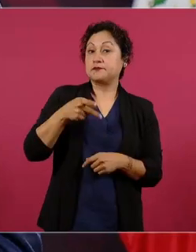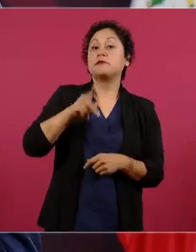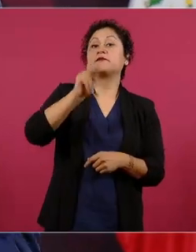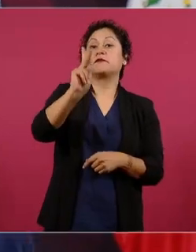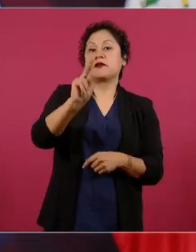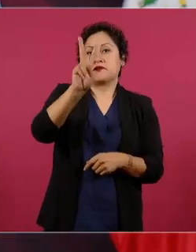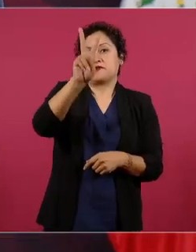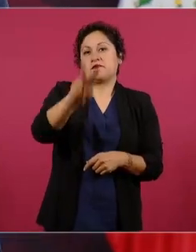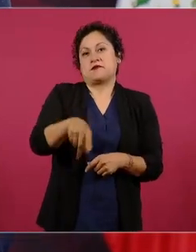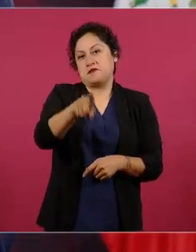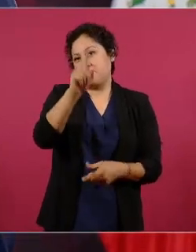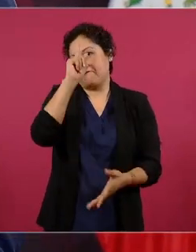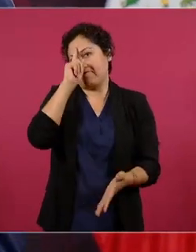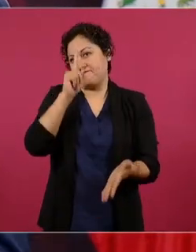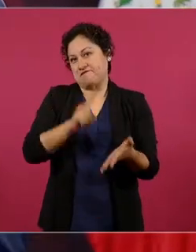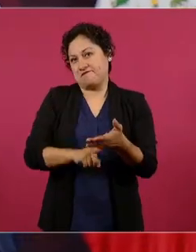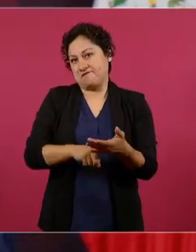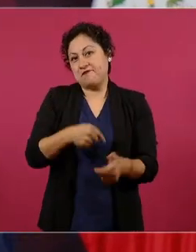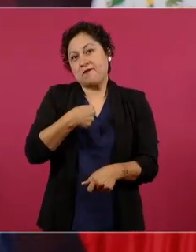el que el pueblo